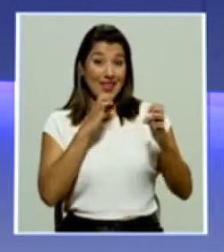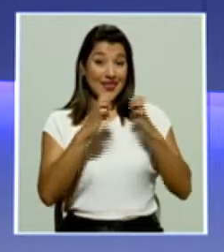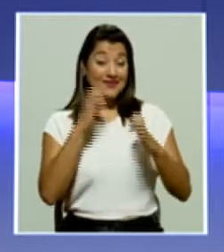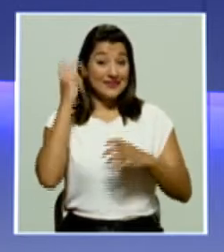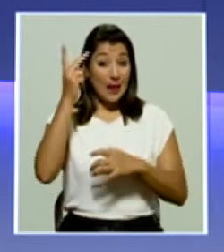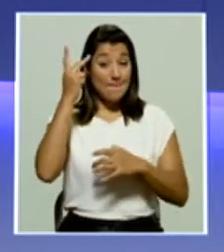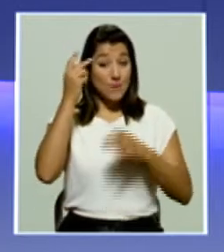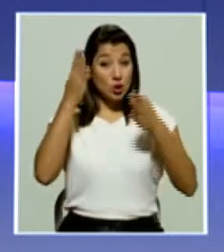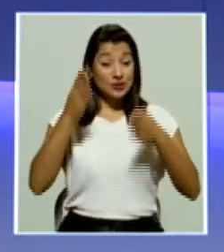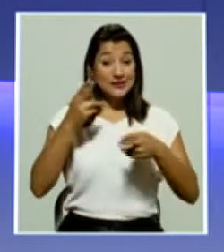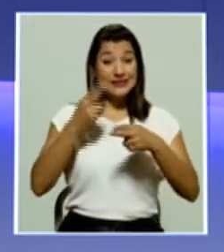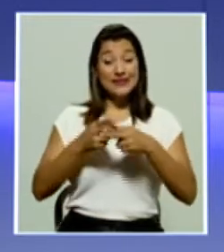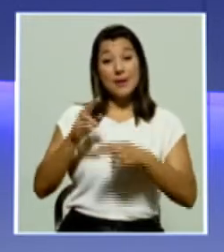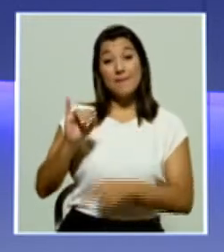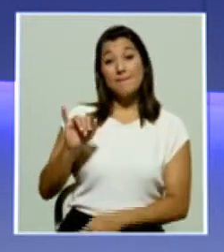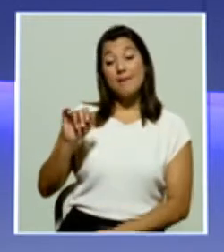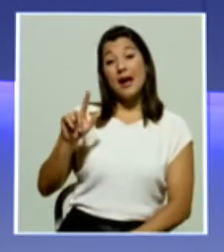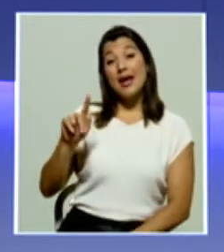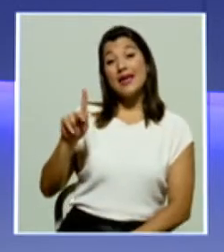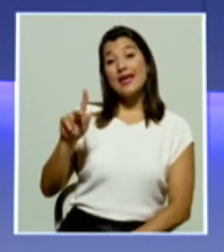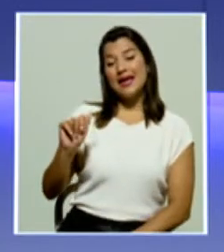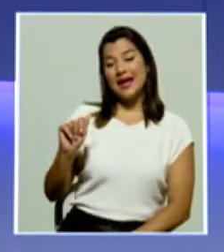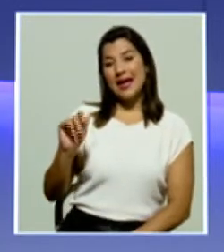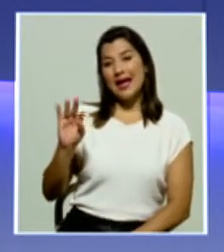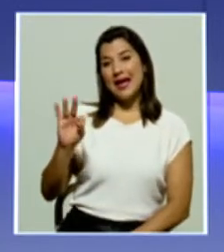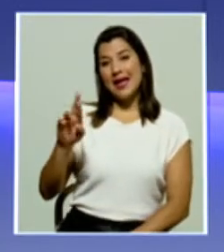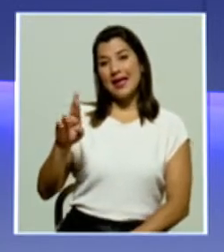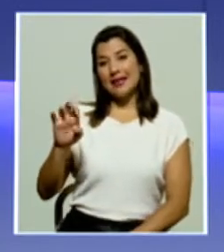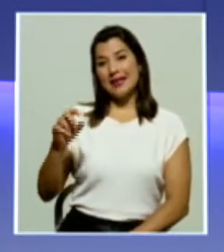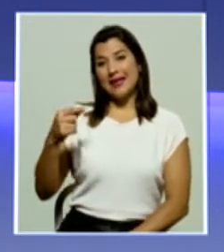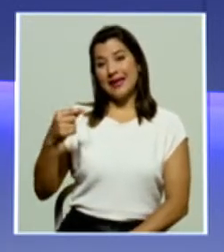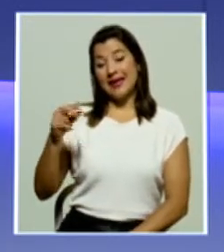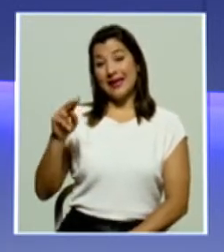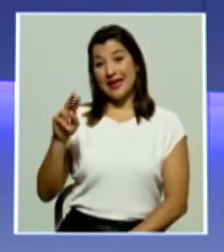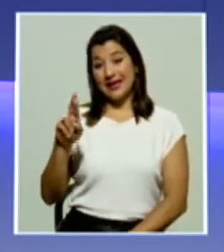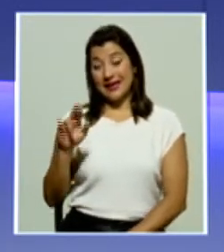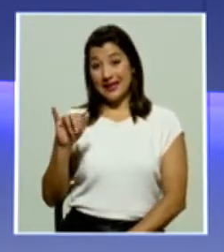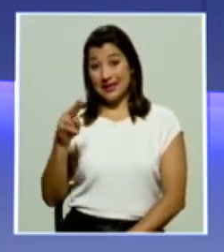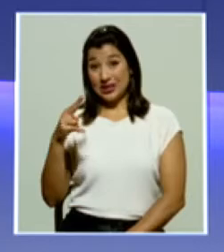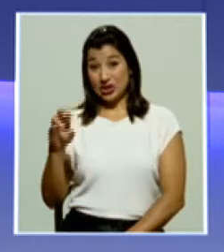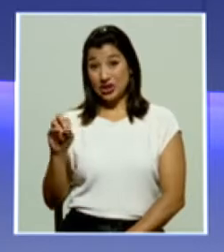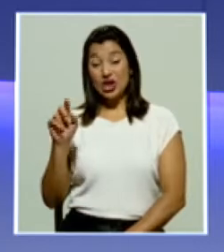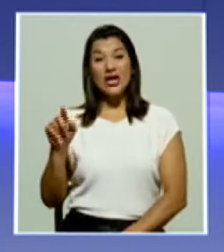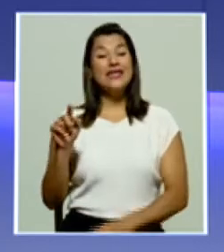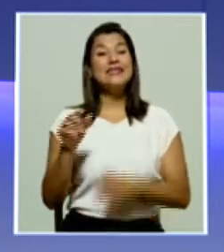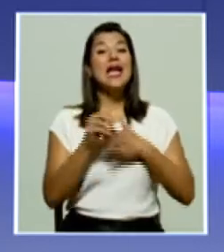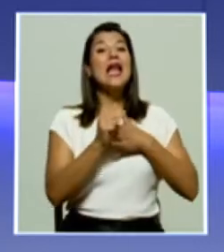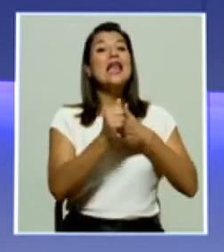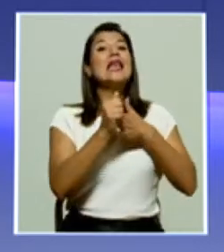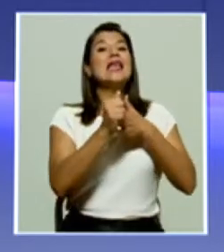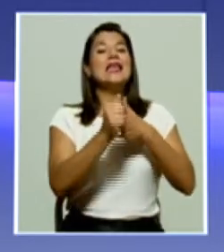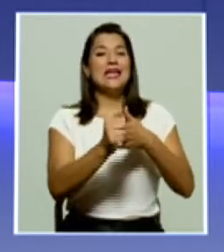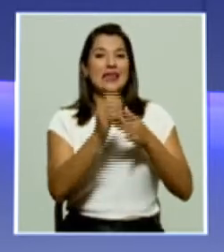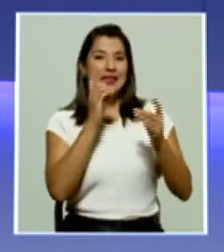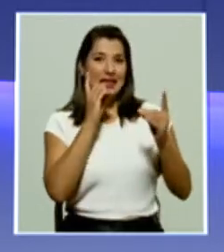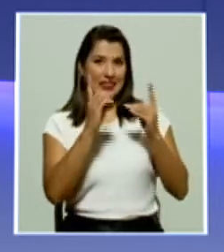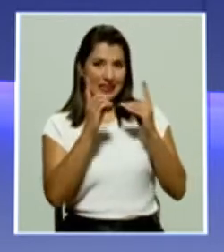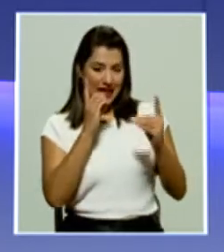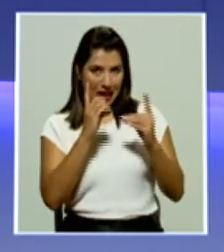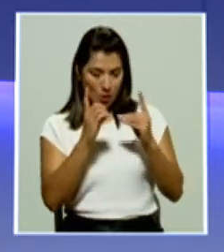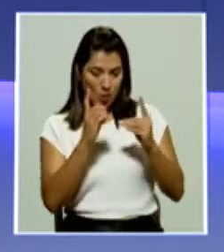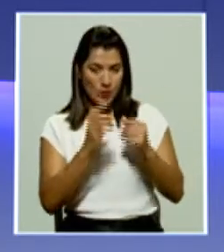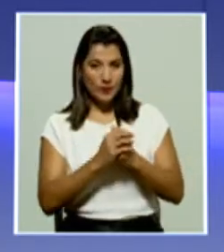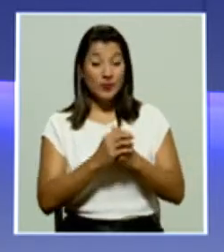politóloga Ilka Treminio, quien fue una de las líderes facilitadoras de este diálogo